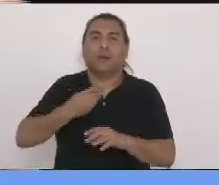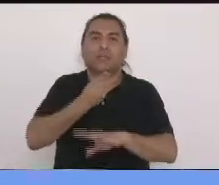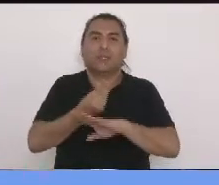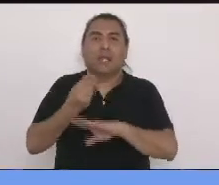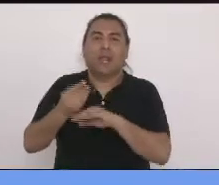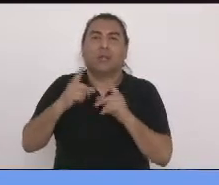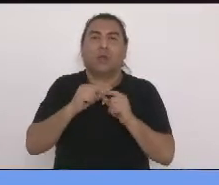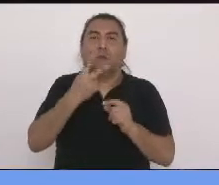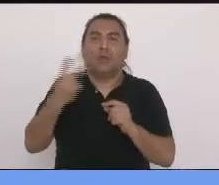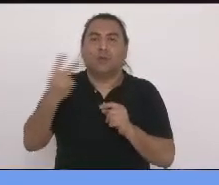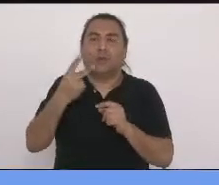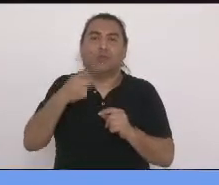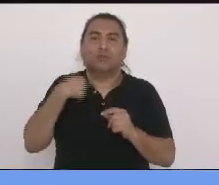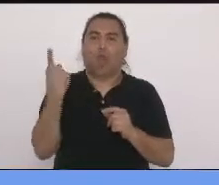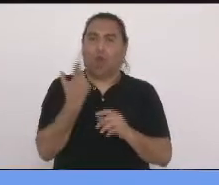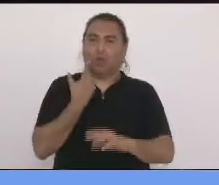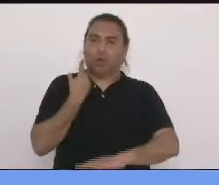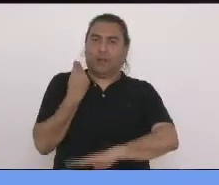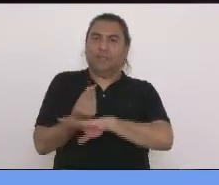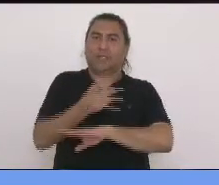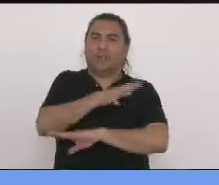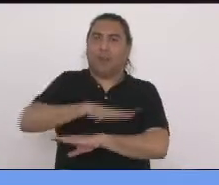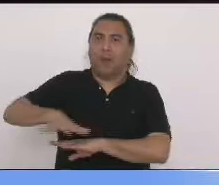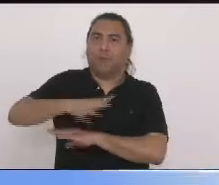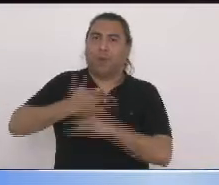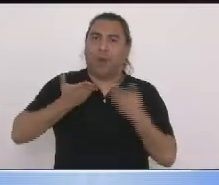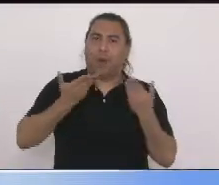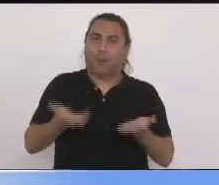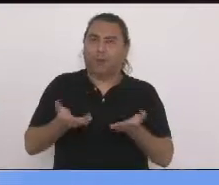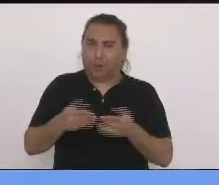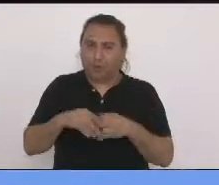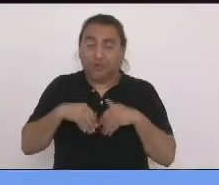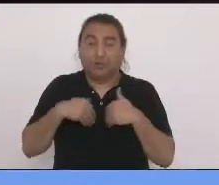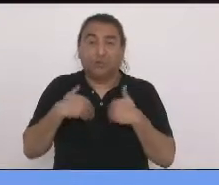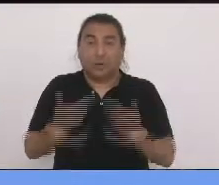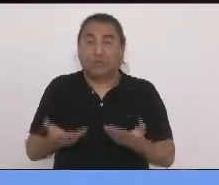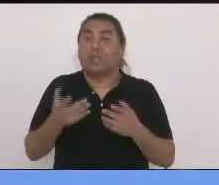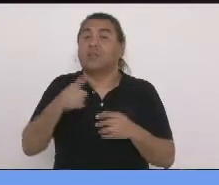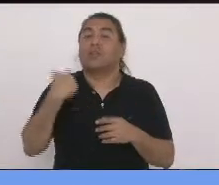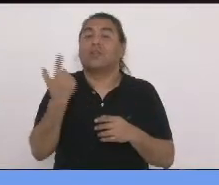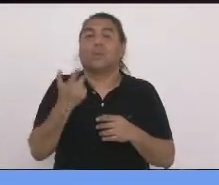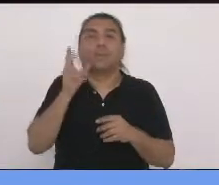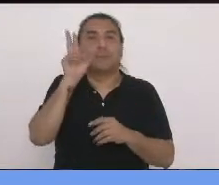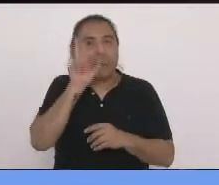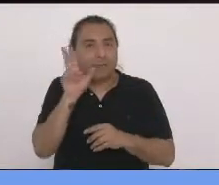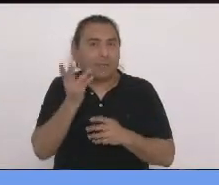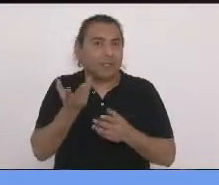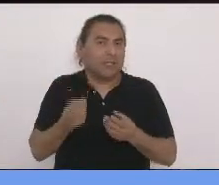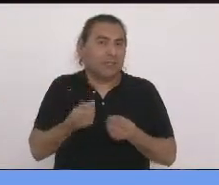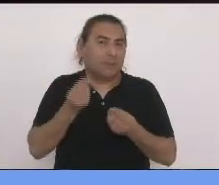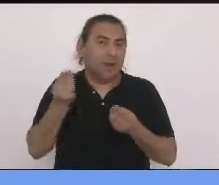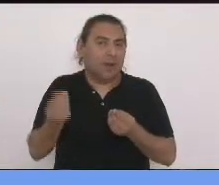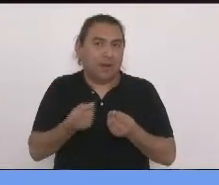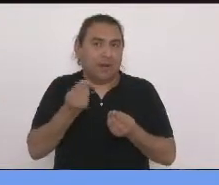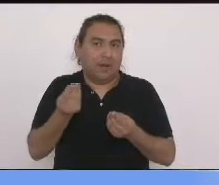nosotros somos los representantes del pueblo entonces cuando nosotros permitimos que nos